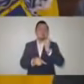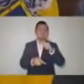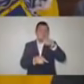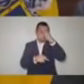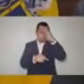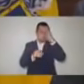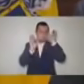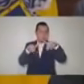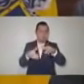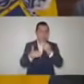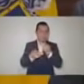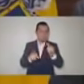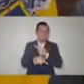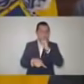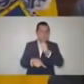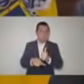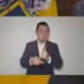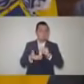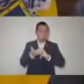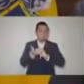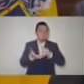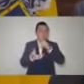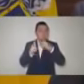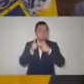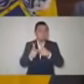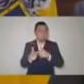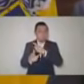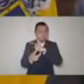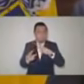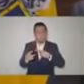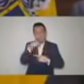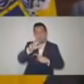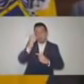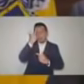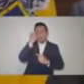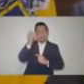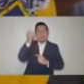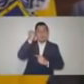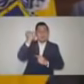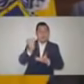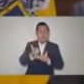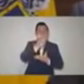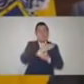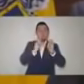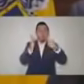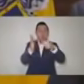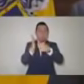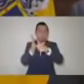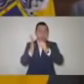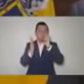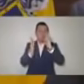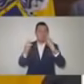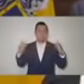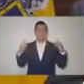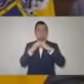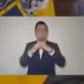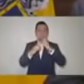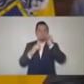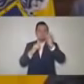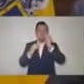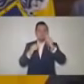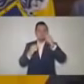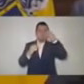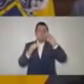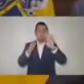reserva de precisar en su momento con todo detalle la información de lo que implicaría quiero recordarles la idea general del botón de emergencia primero